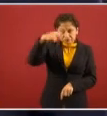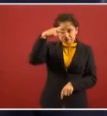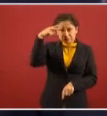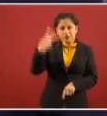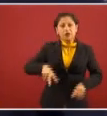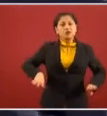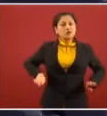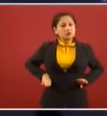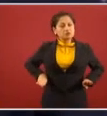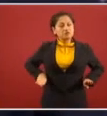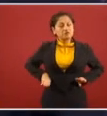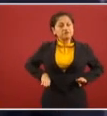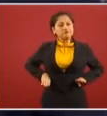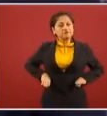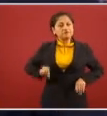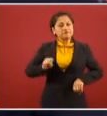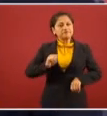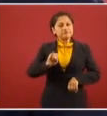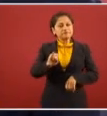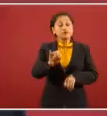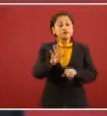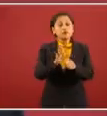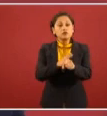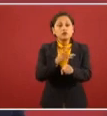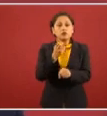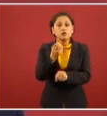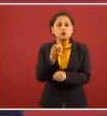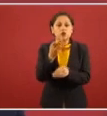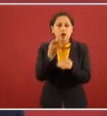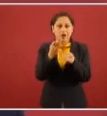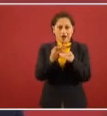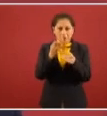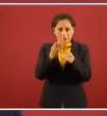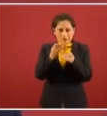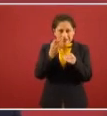Y en estos momentos es fundamental la fraternidad